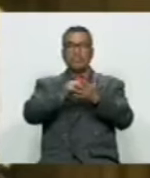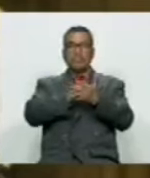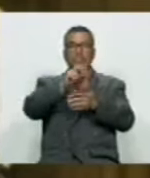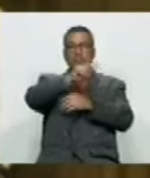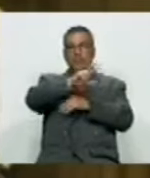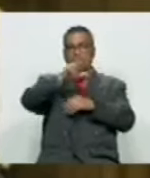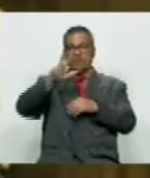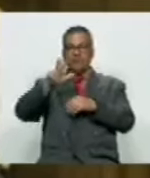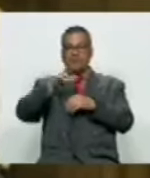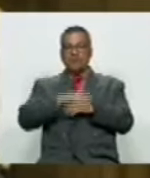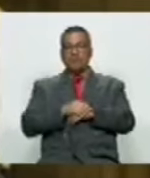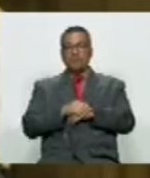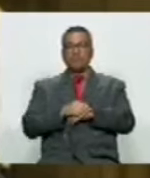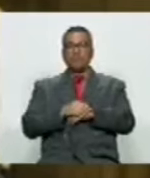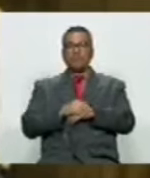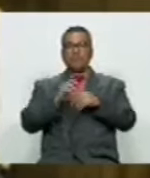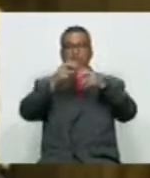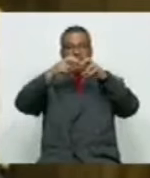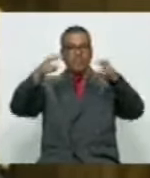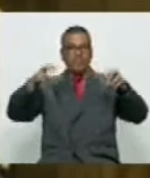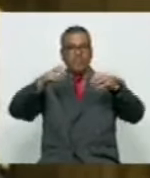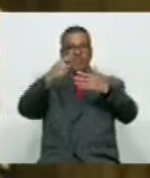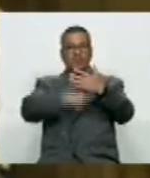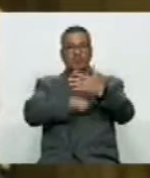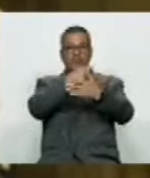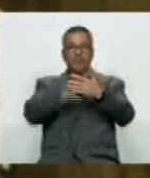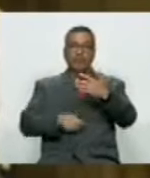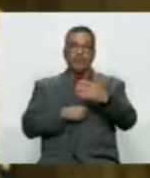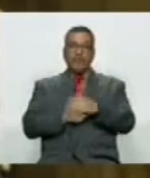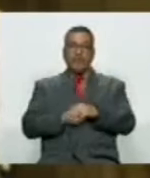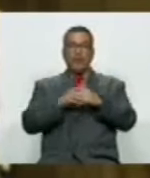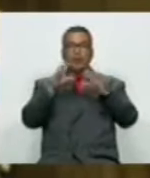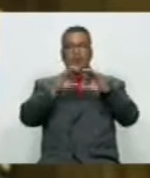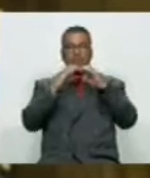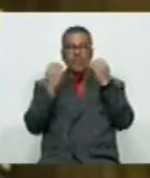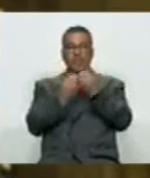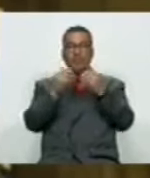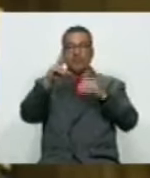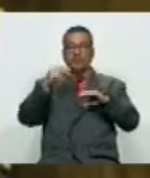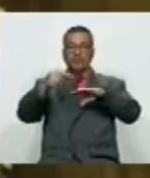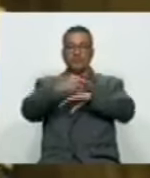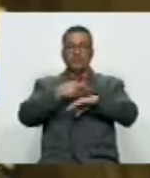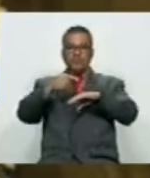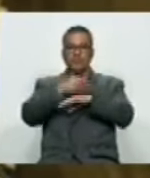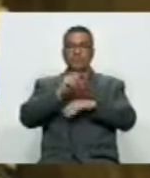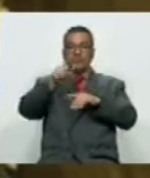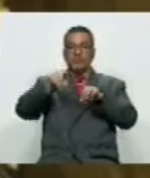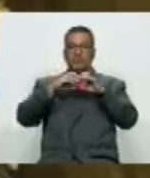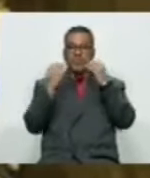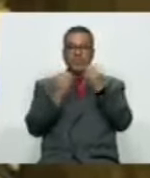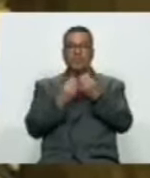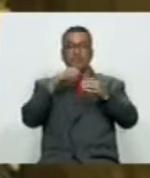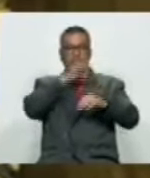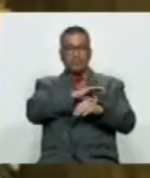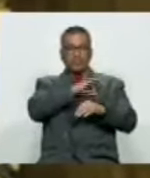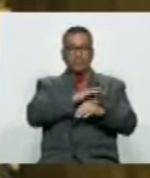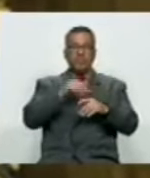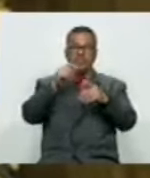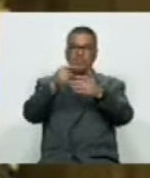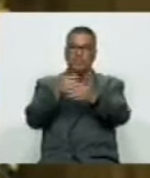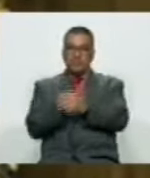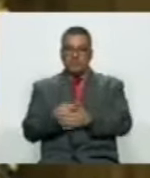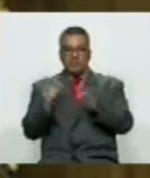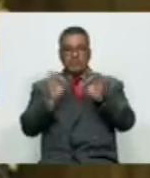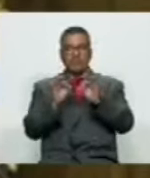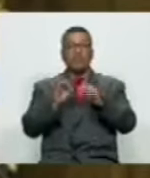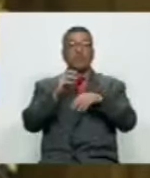Artículo 23. Epígrafe, prohibiciones. Las organizaciones no gubernamentales y organizaciones sociales sin fines de